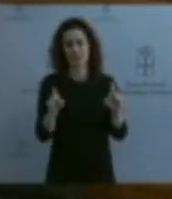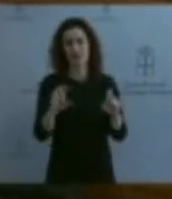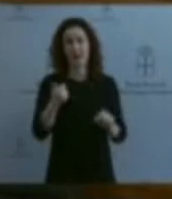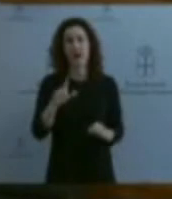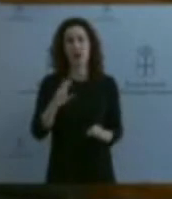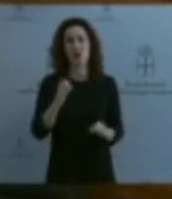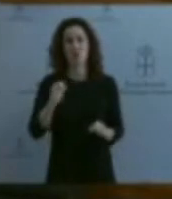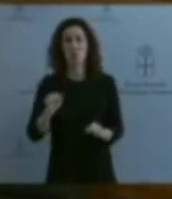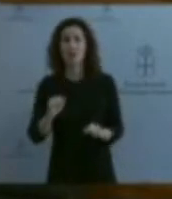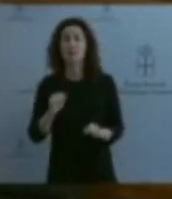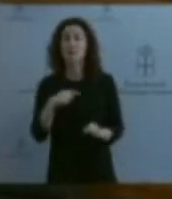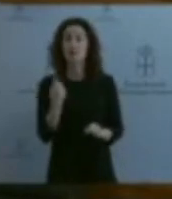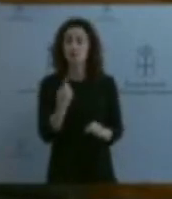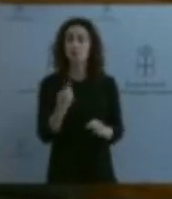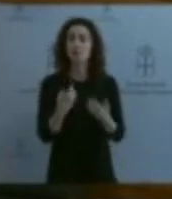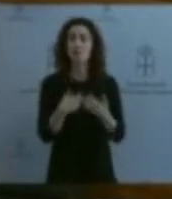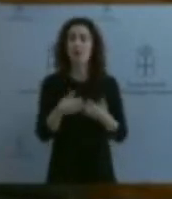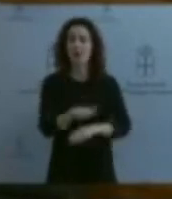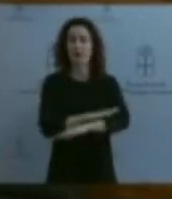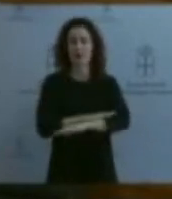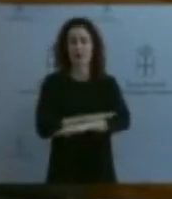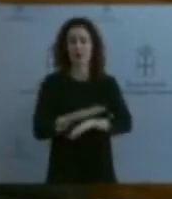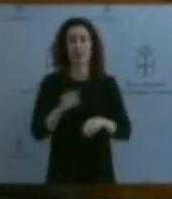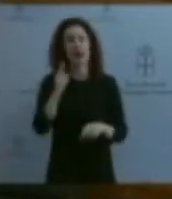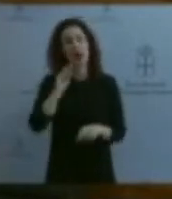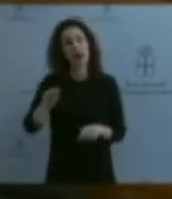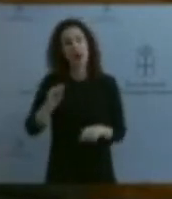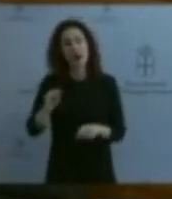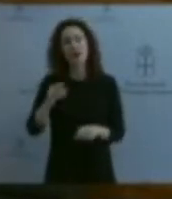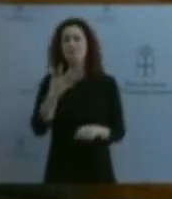para que aborde este tema con el rigor y las exigencias necesarias a quienes nos han engañado.